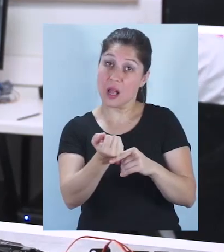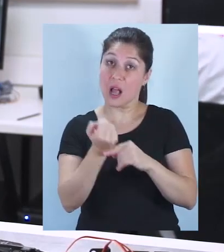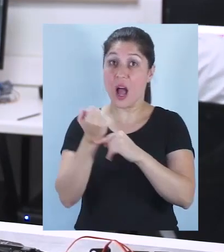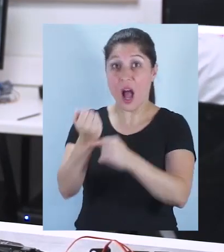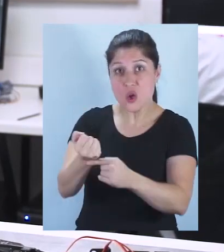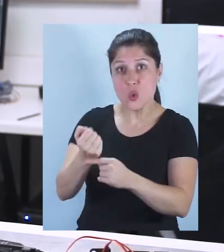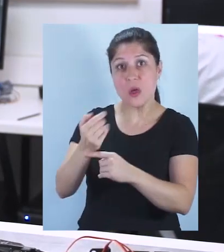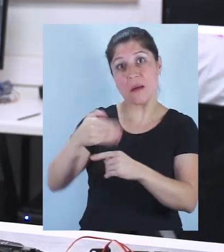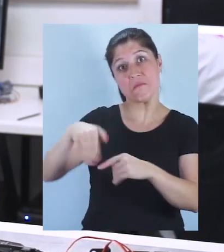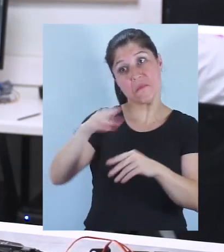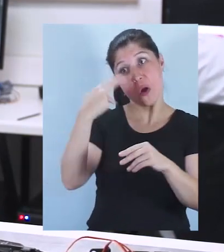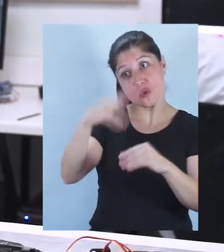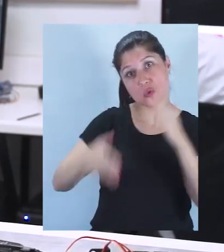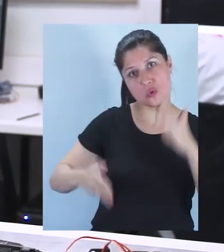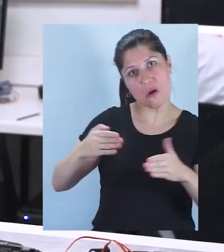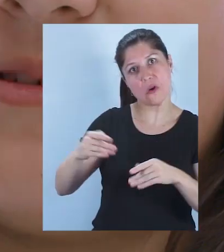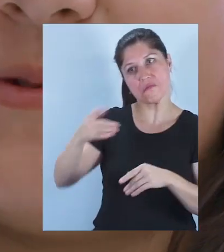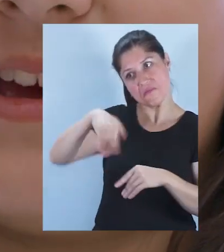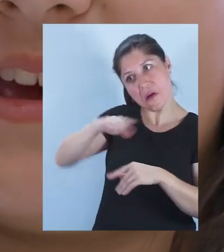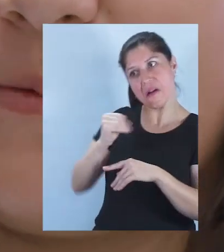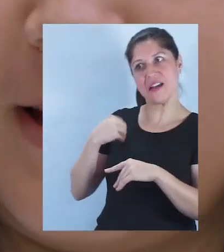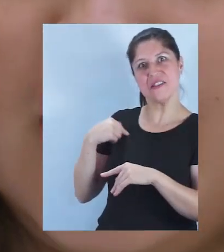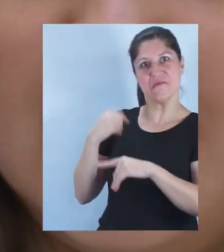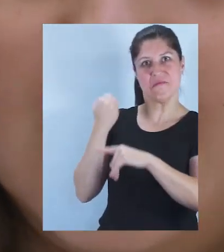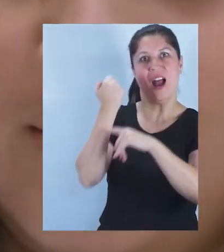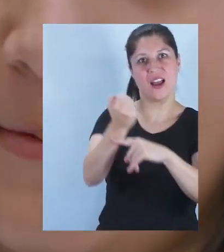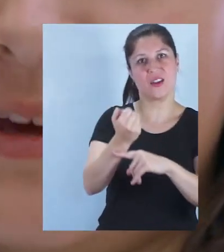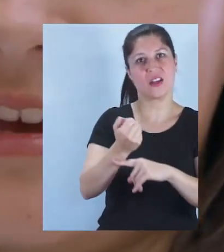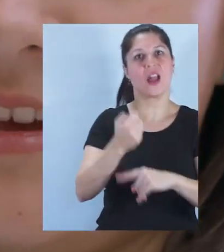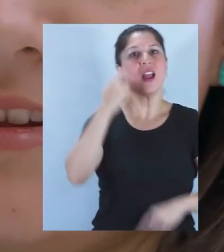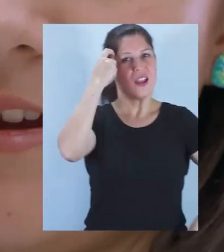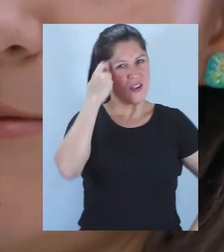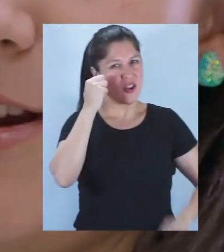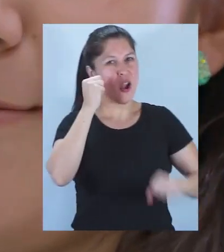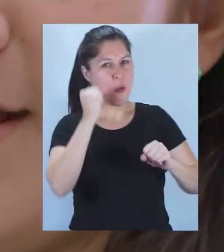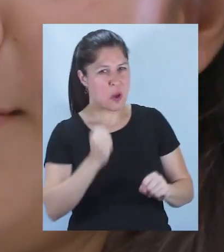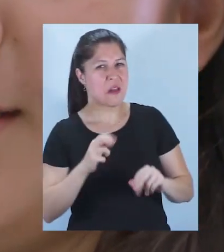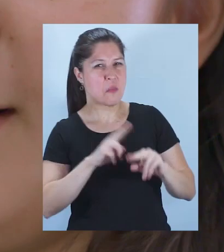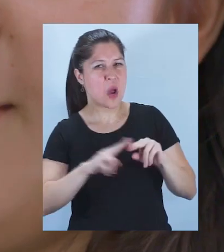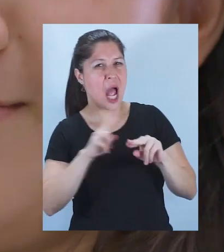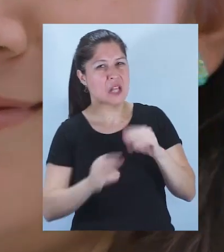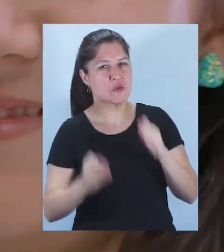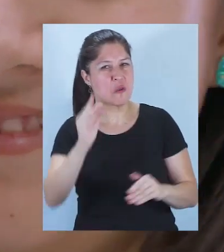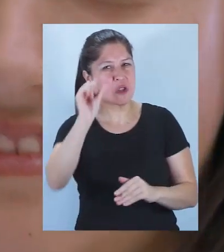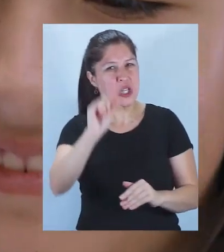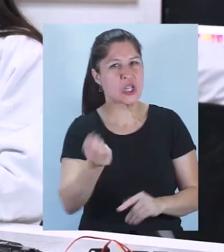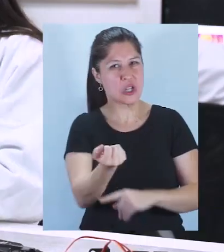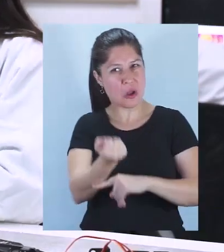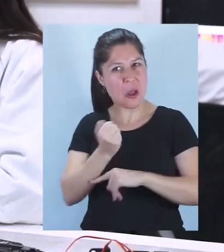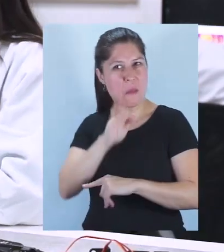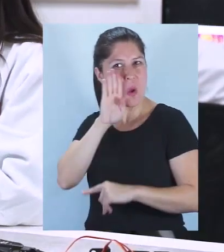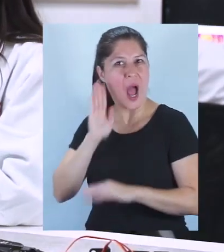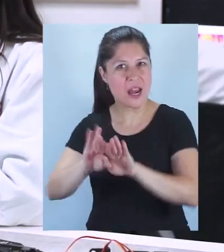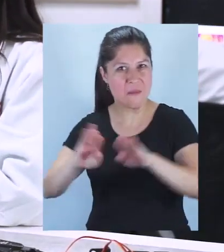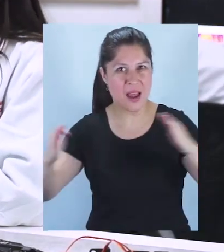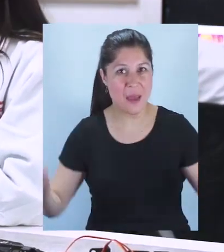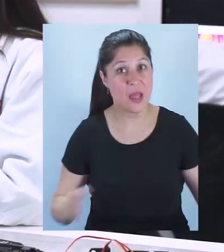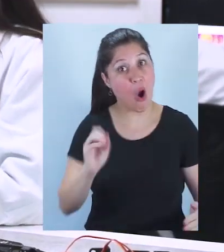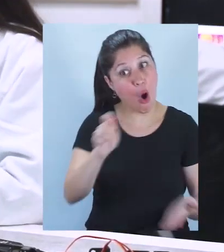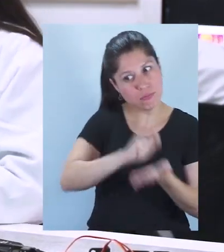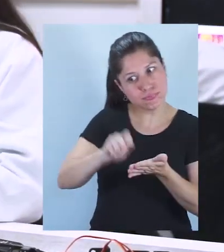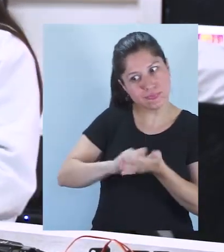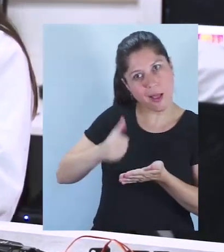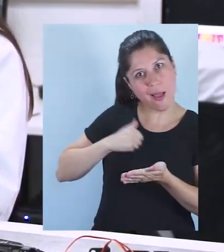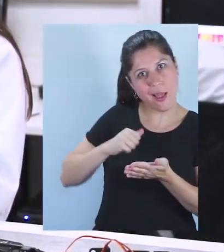armar tus propios robot, nos dices y te vamos a ayudar. Puede que después quiera hacer una pequeñita que me limpie la mesa. Ah, puede ser. O que te haga las tareas.